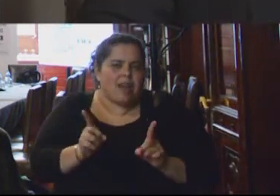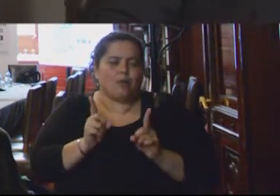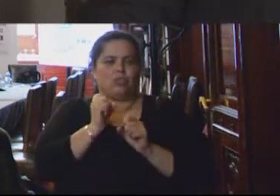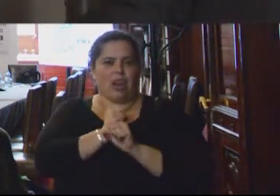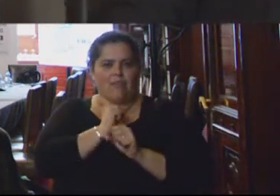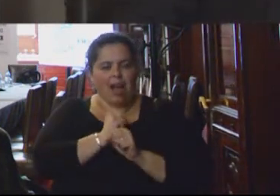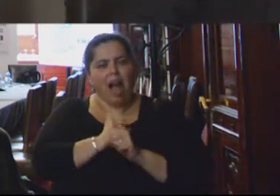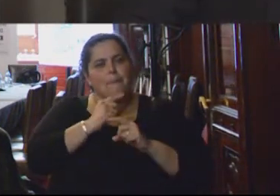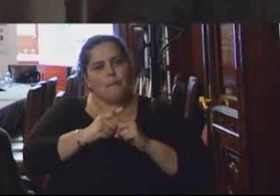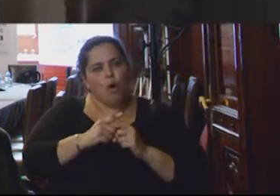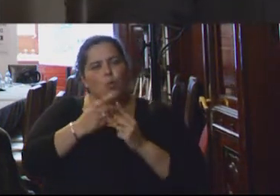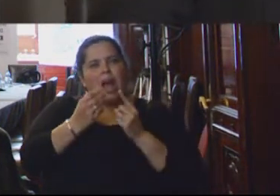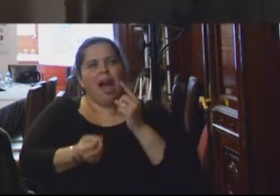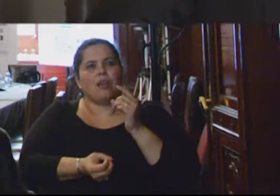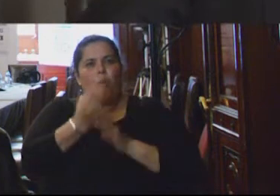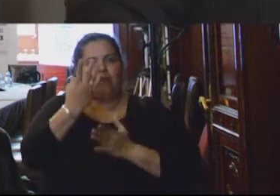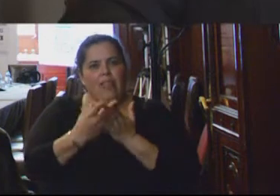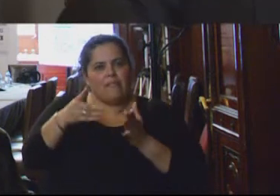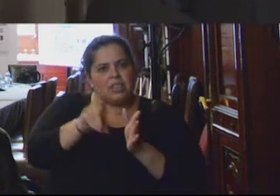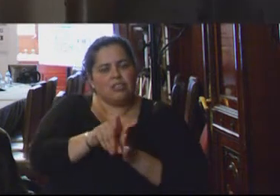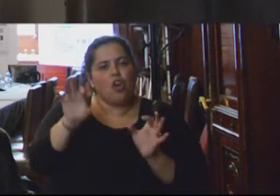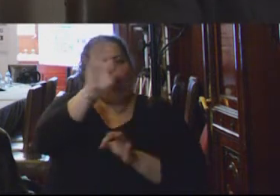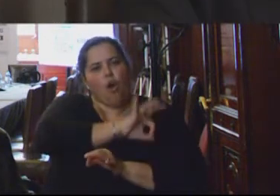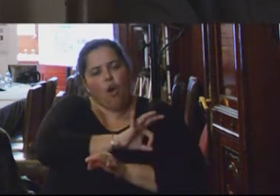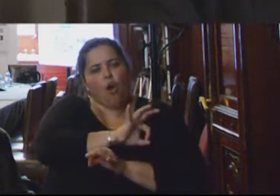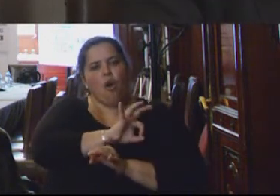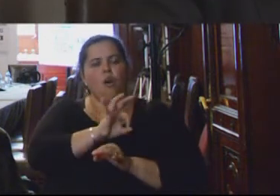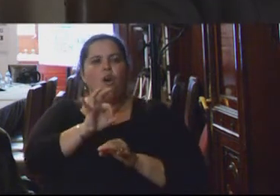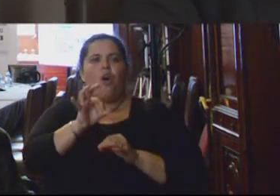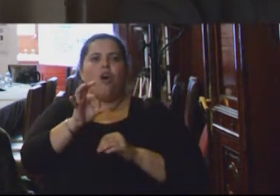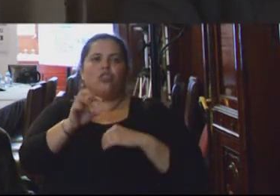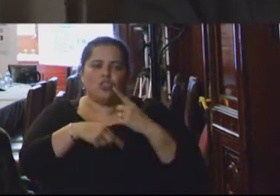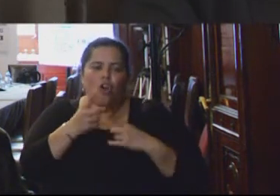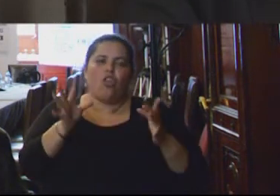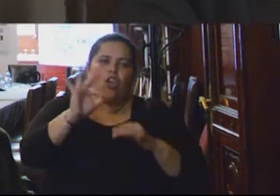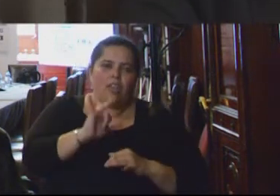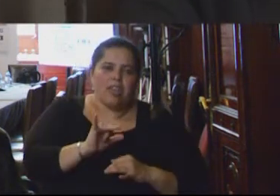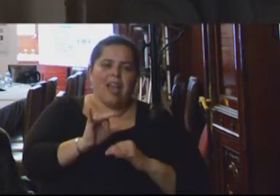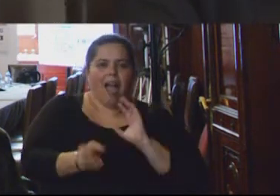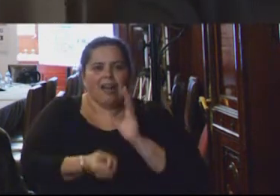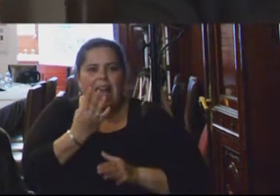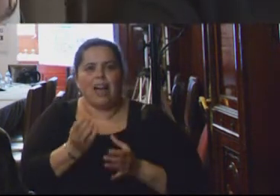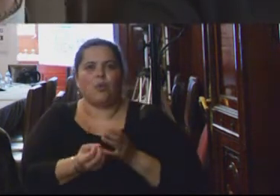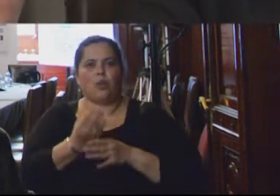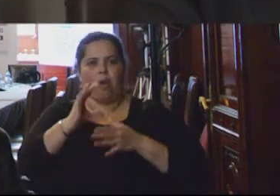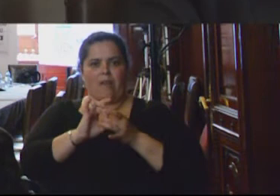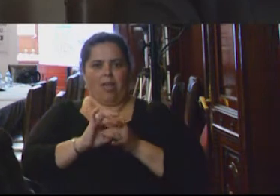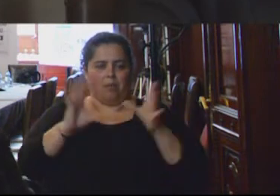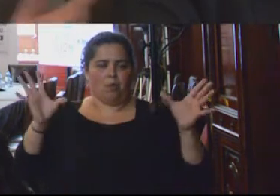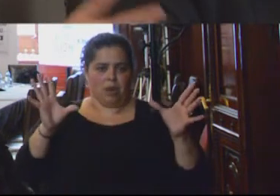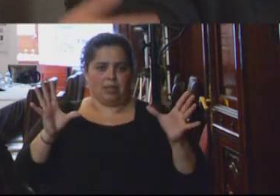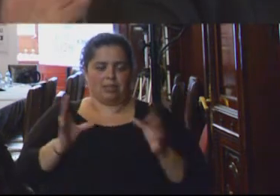o reinventarnos todos los días la democracia, hay que hacerlo. Voy a dar, más allá de este